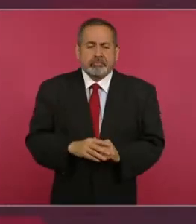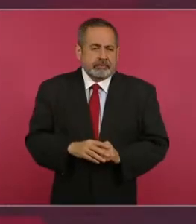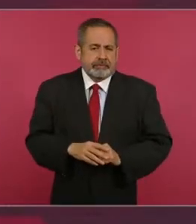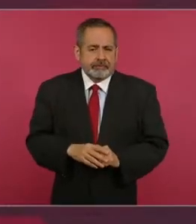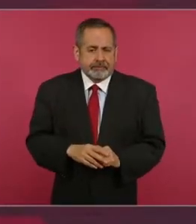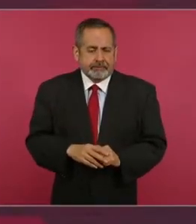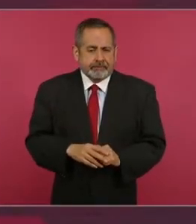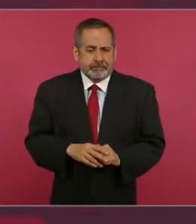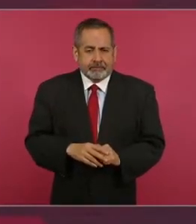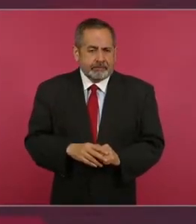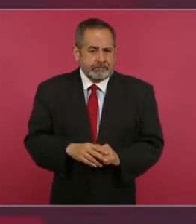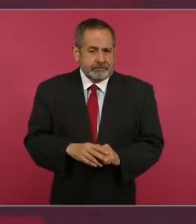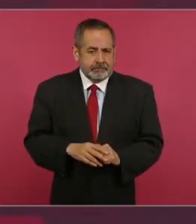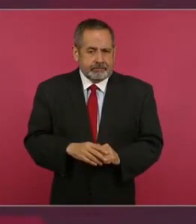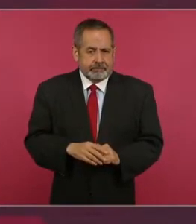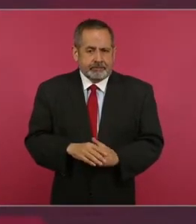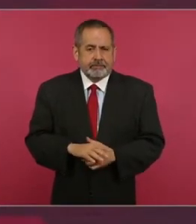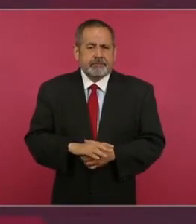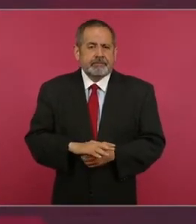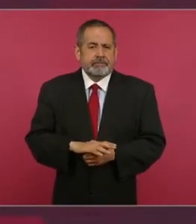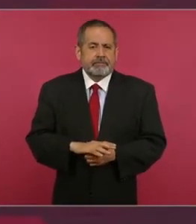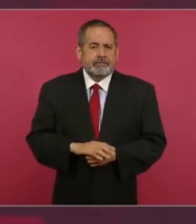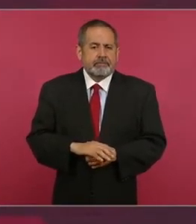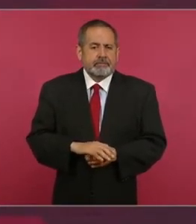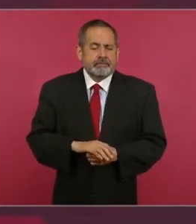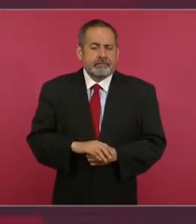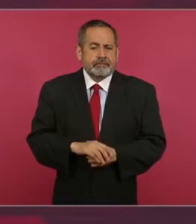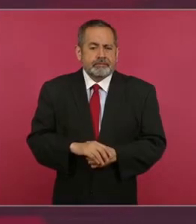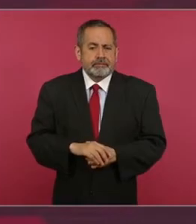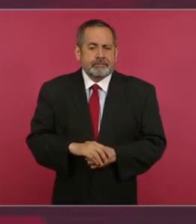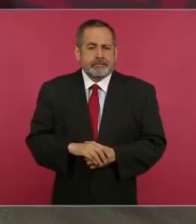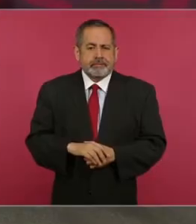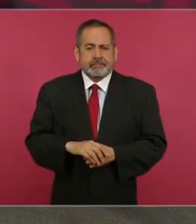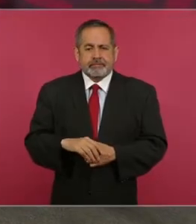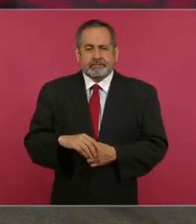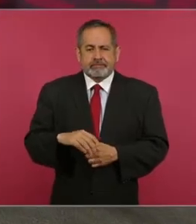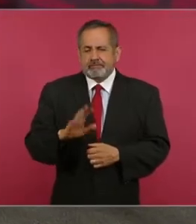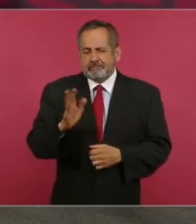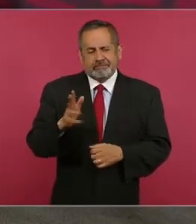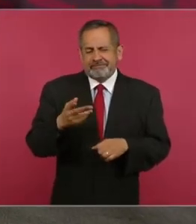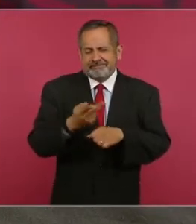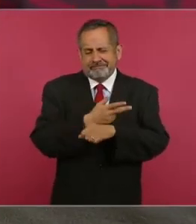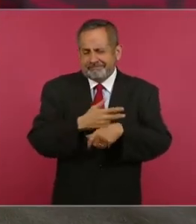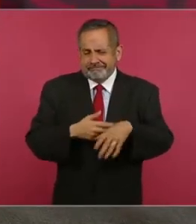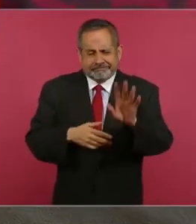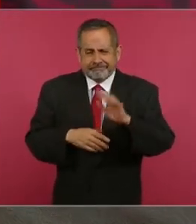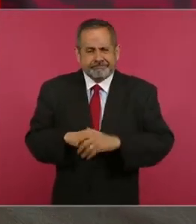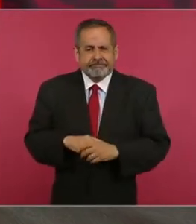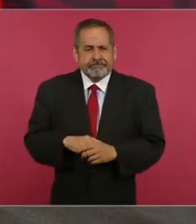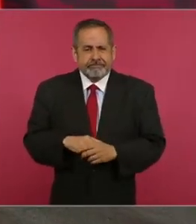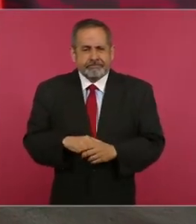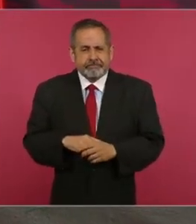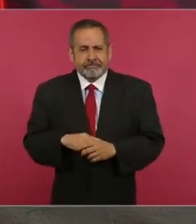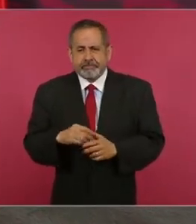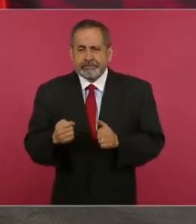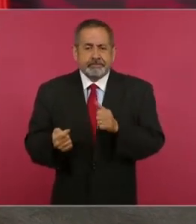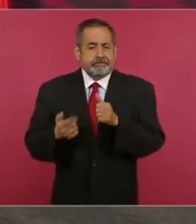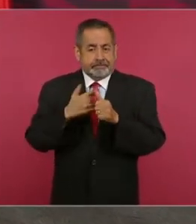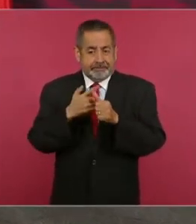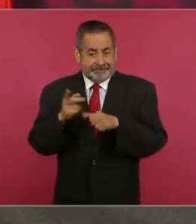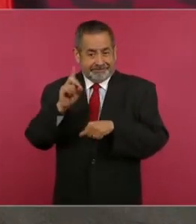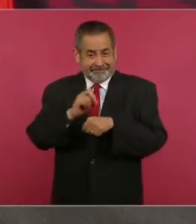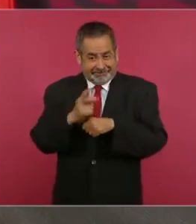el primer día denunciamos aquí